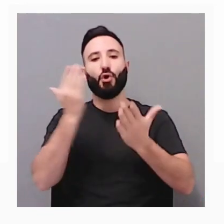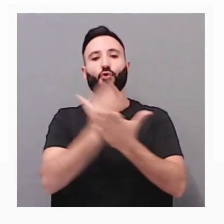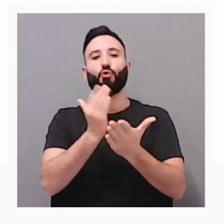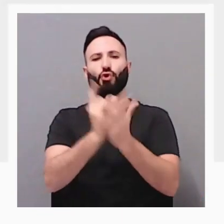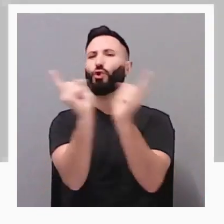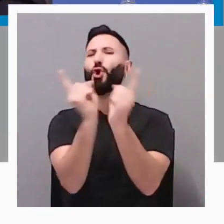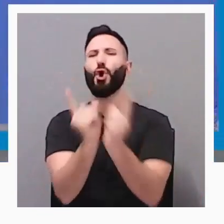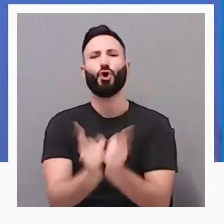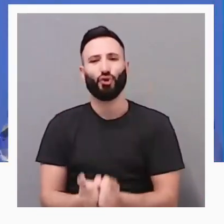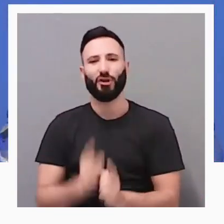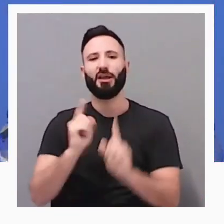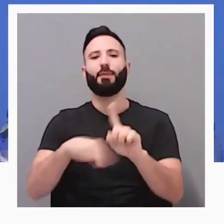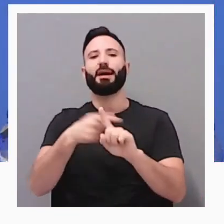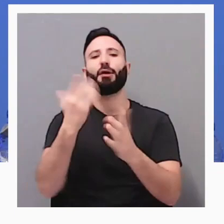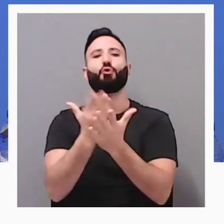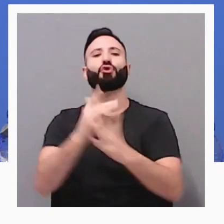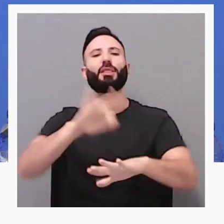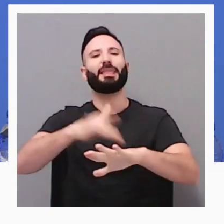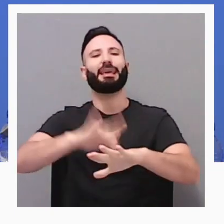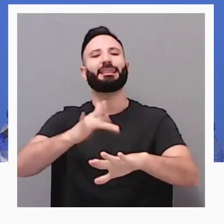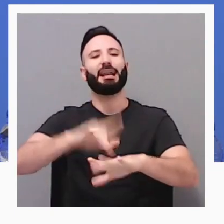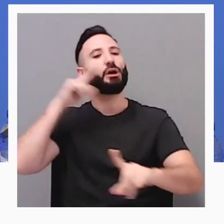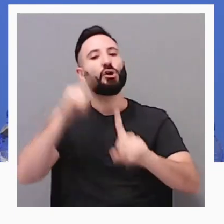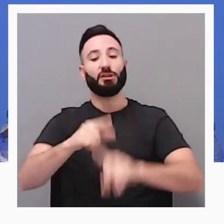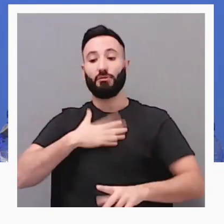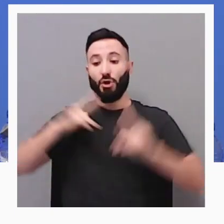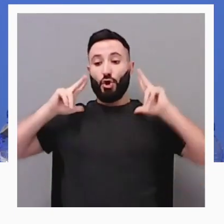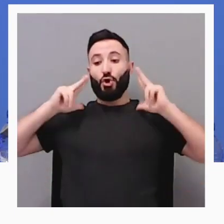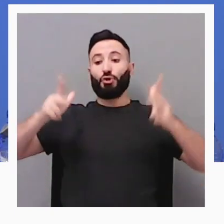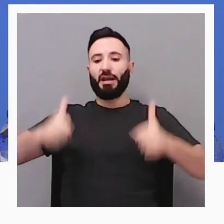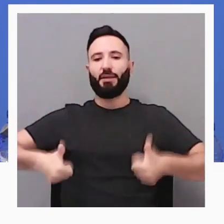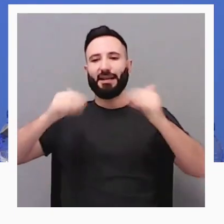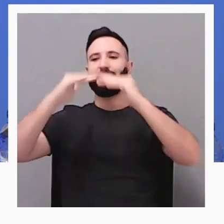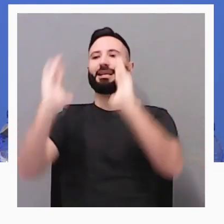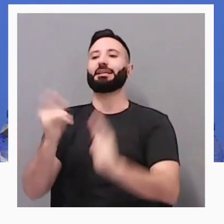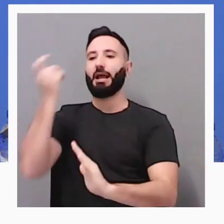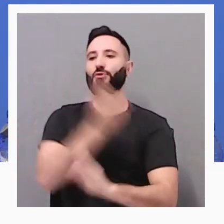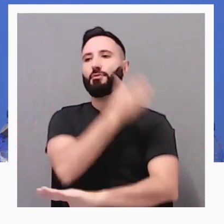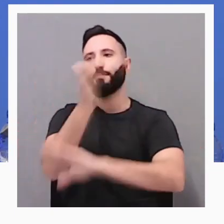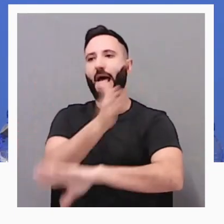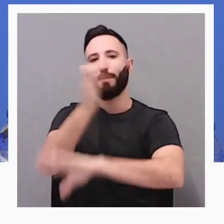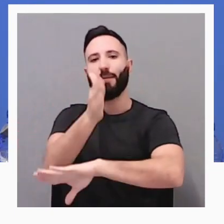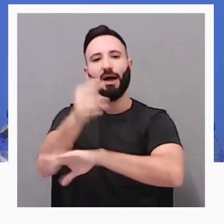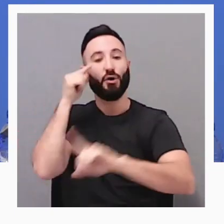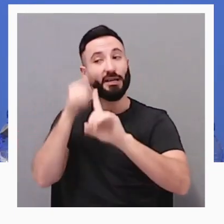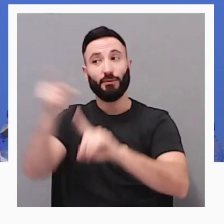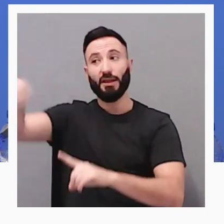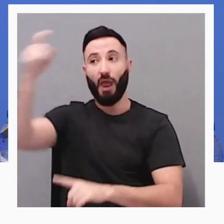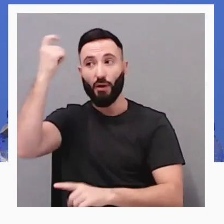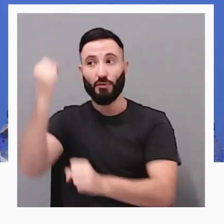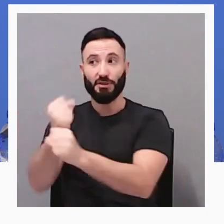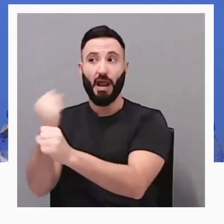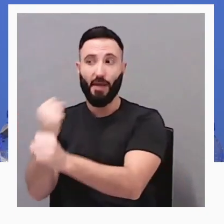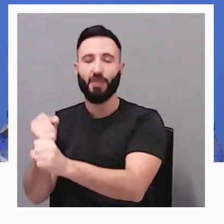cortos, cursos digitales, haciendo que nuestro hotel vaya a las casas de los alumnos para que los alumnos que están trabajando